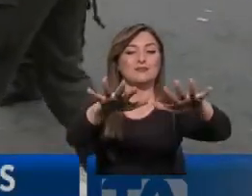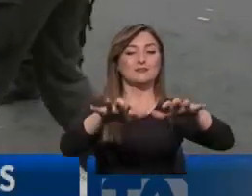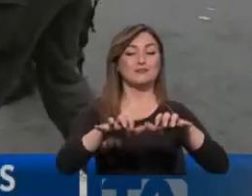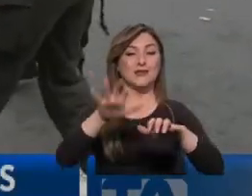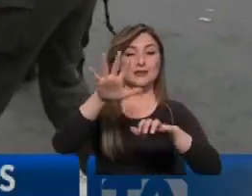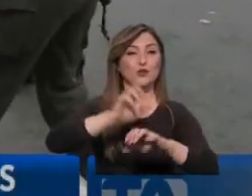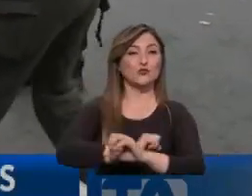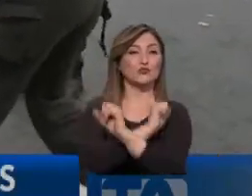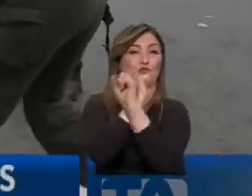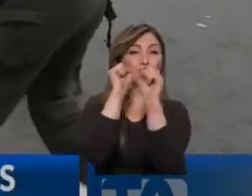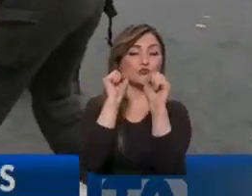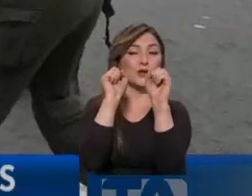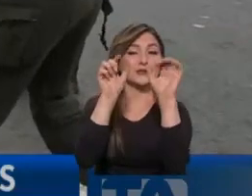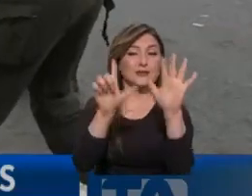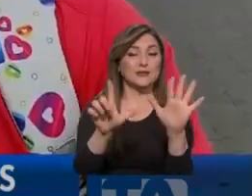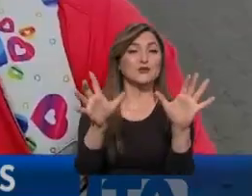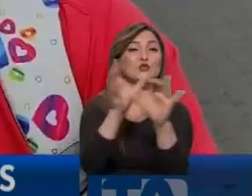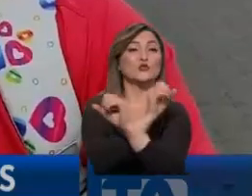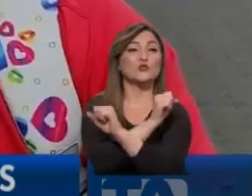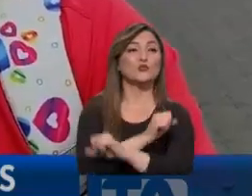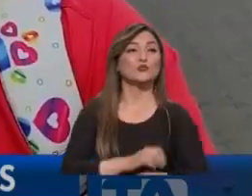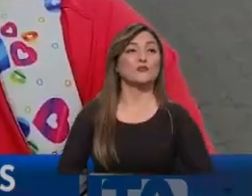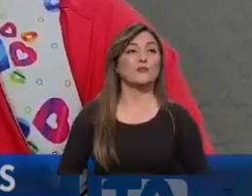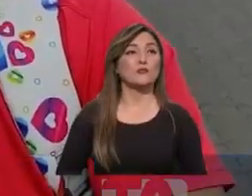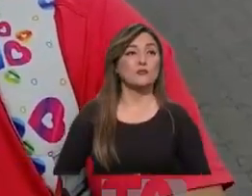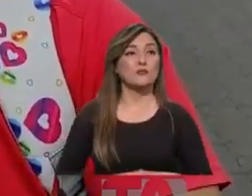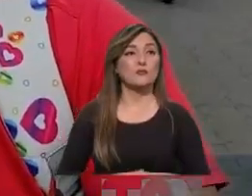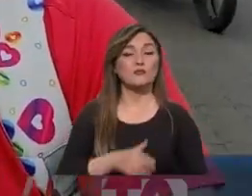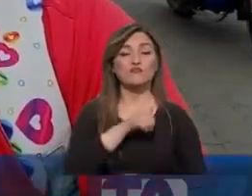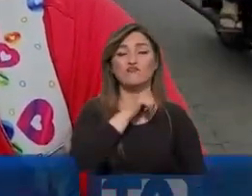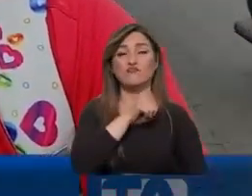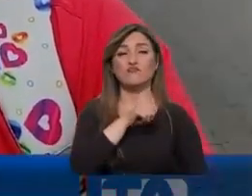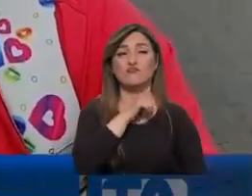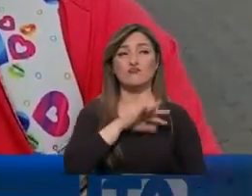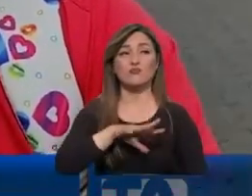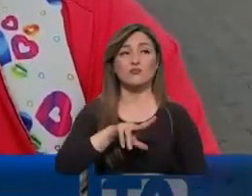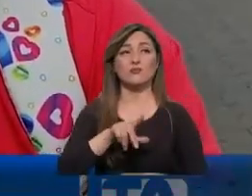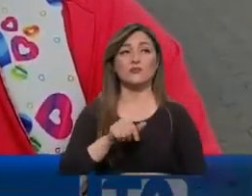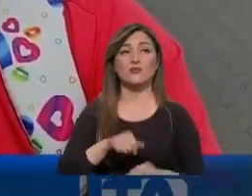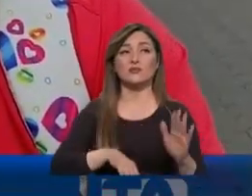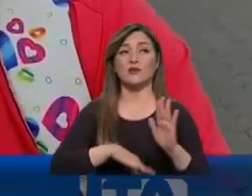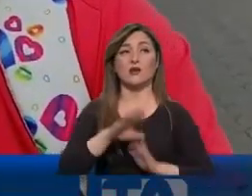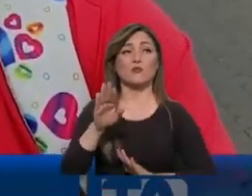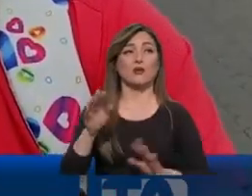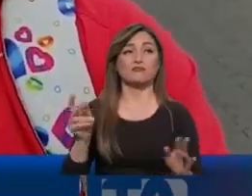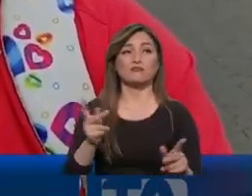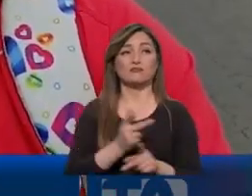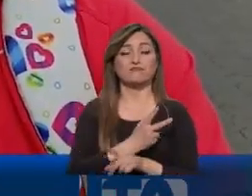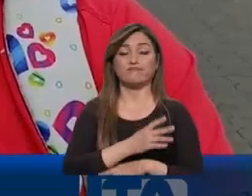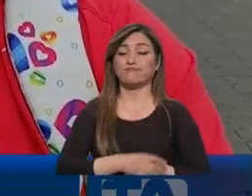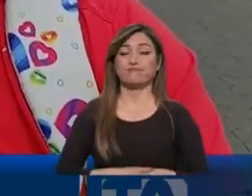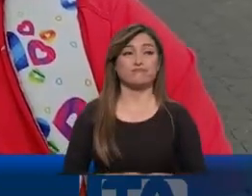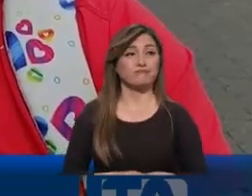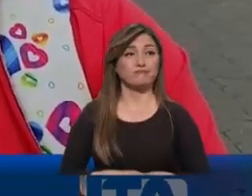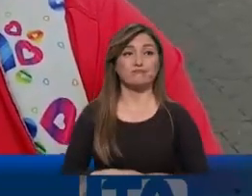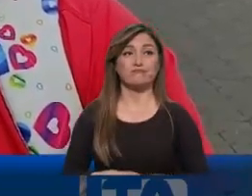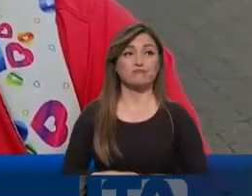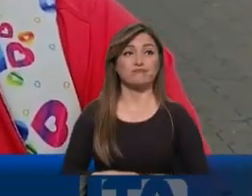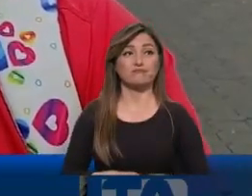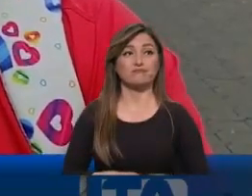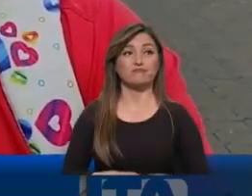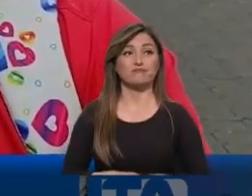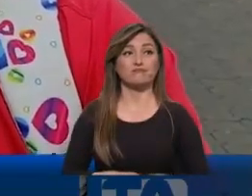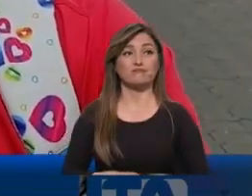la mañana hasta las 19 horas. Porque es verdad, hay mucha delincuencia aquí. Además, ya está demasiado esto, ya hay que chutar.